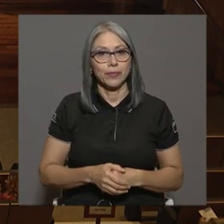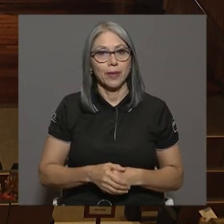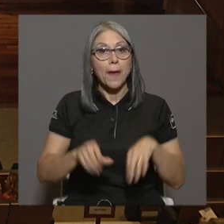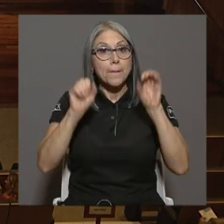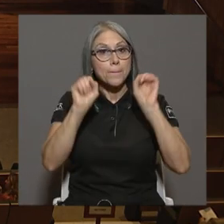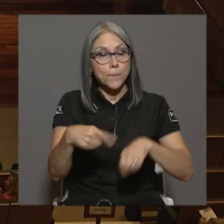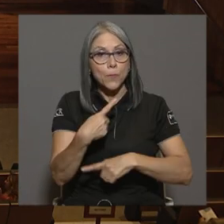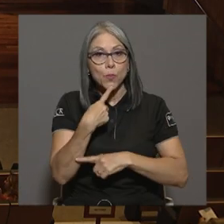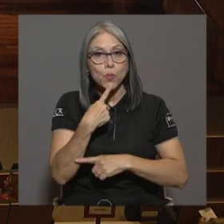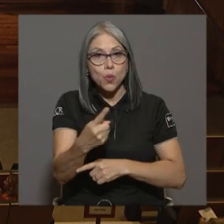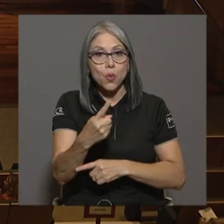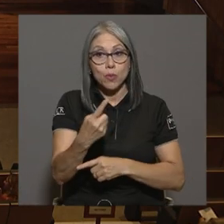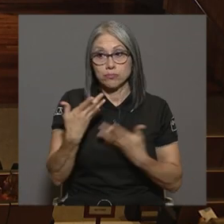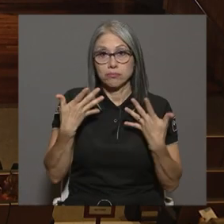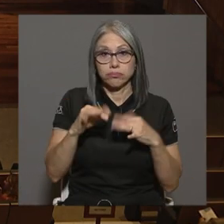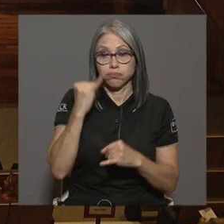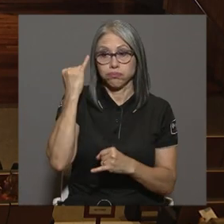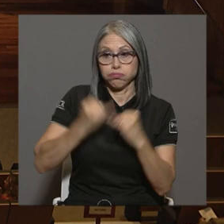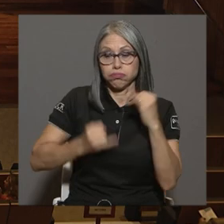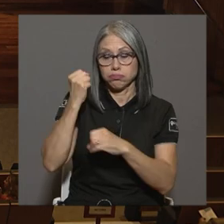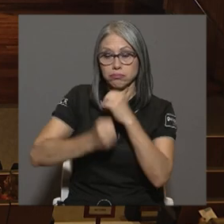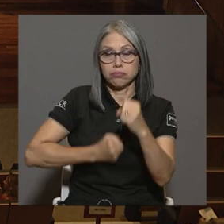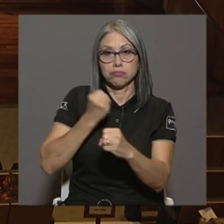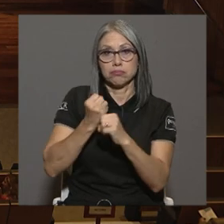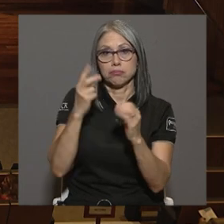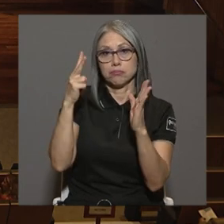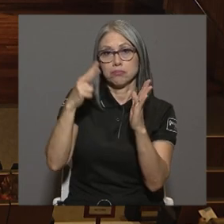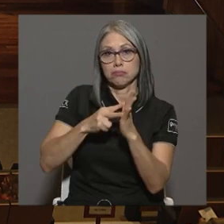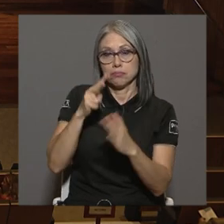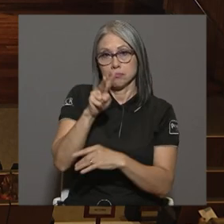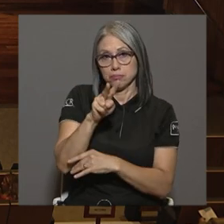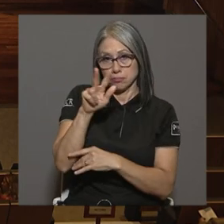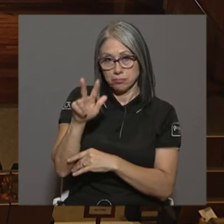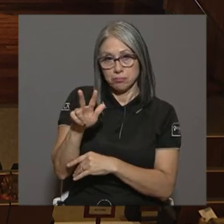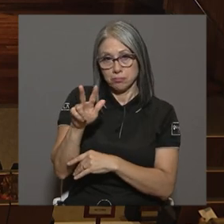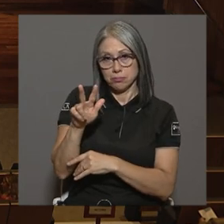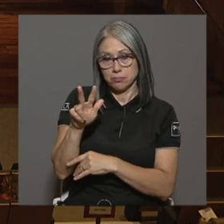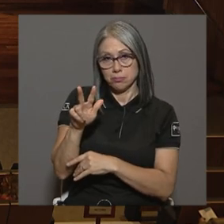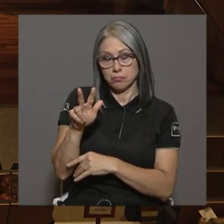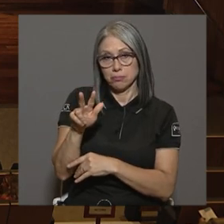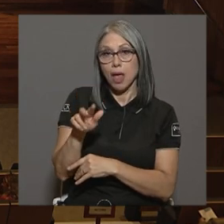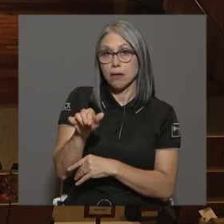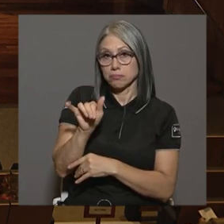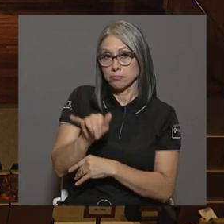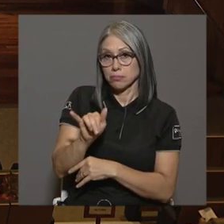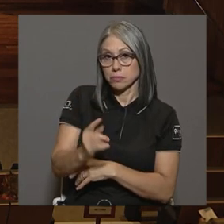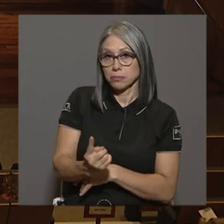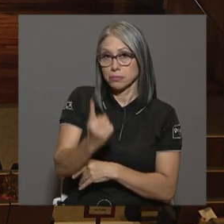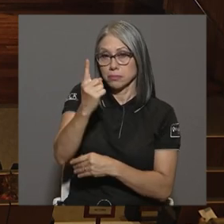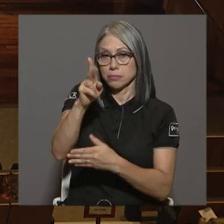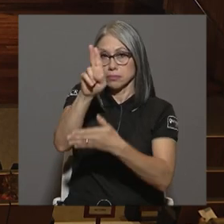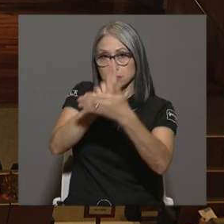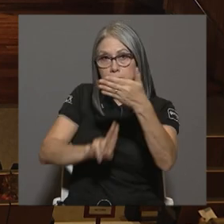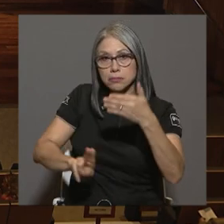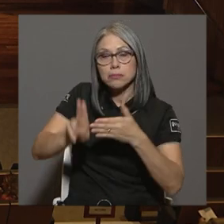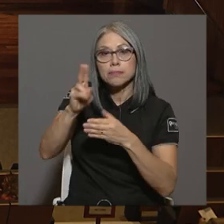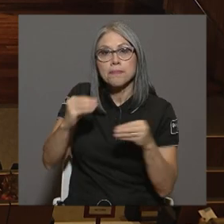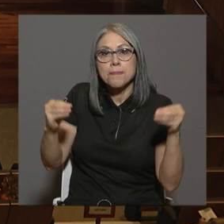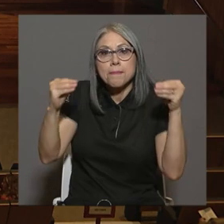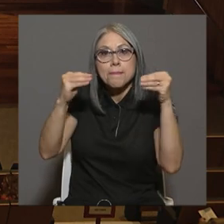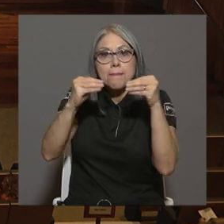Podemos afirmar que concluimos el año 2023 siendo una universidad